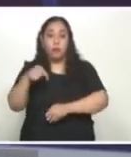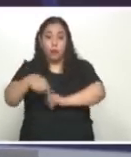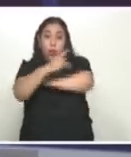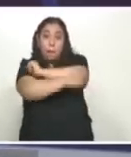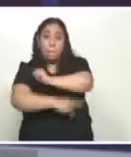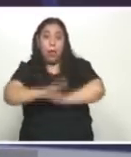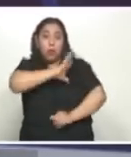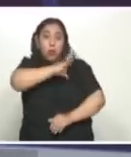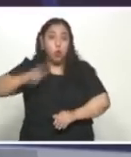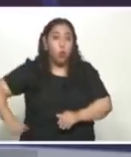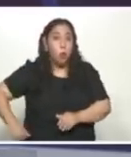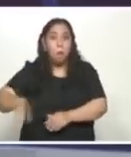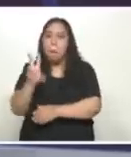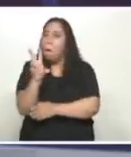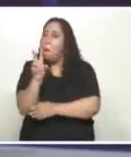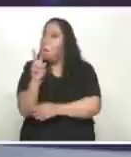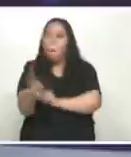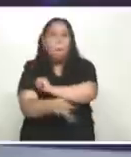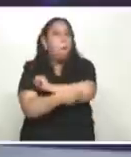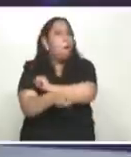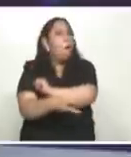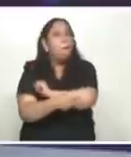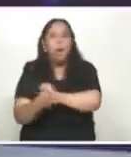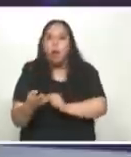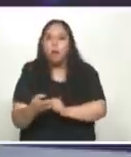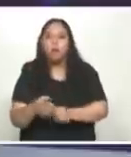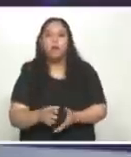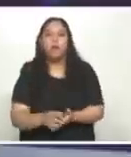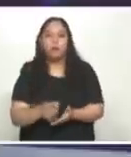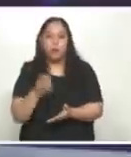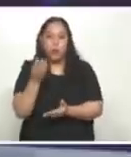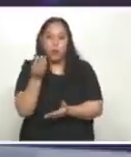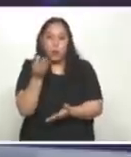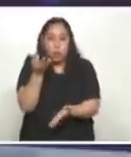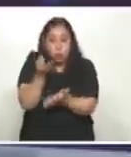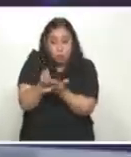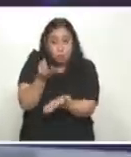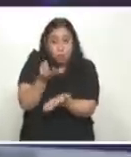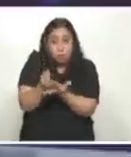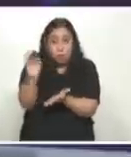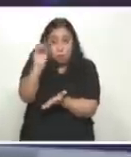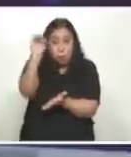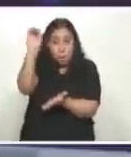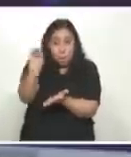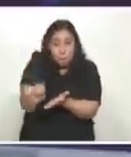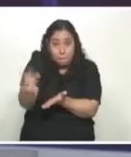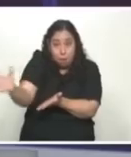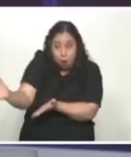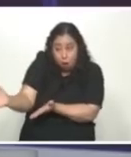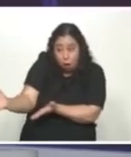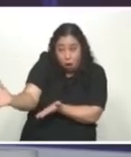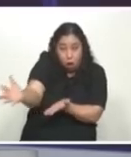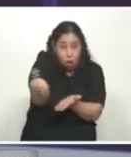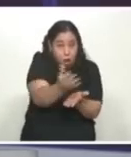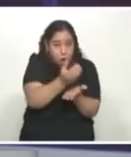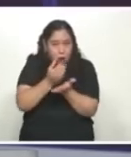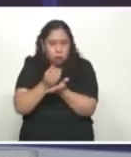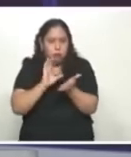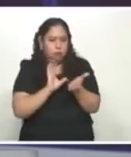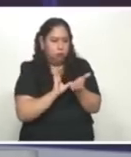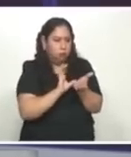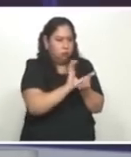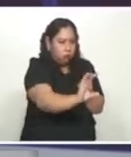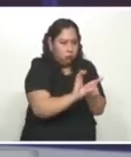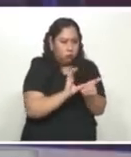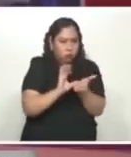roba, en un país donde se distribuyen equitativamente el pago de los impuestos, van a sobrar oportunidades. Ahora